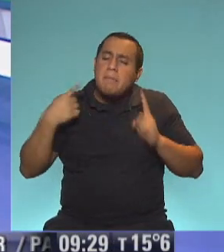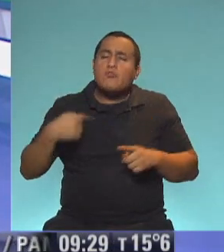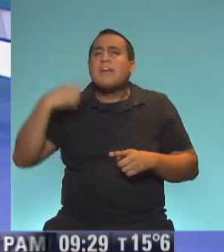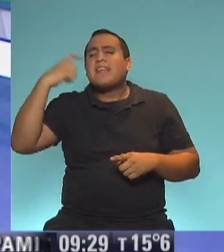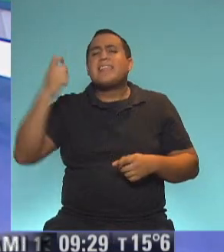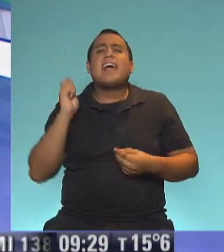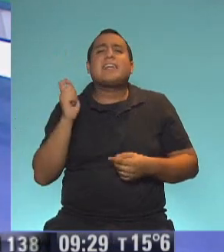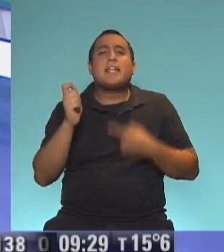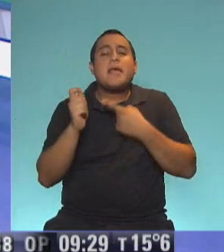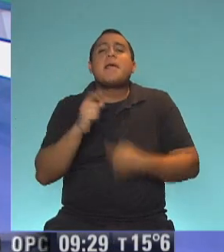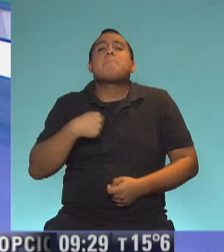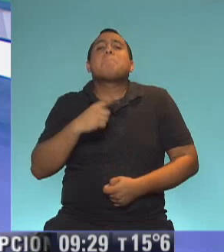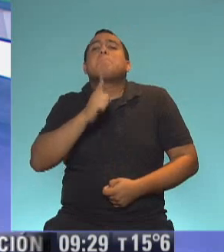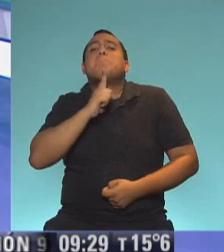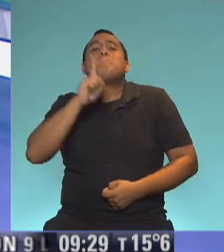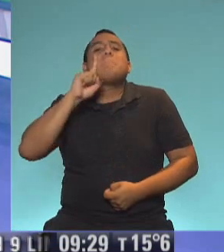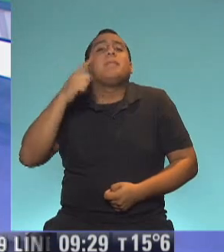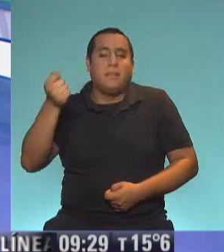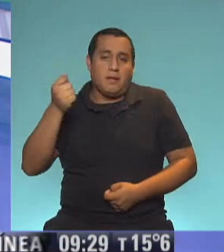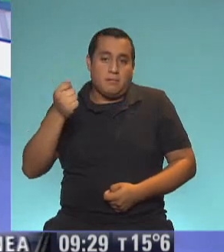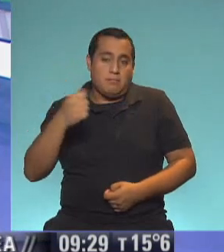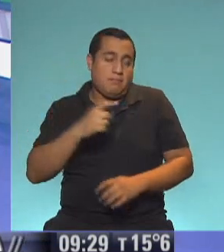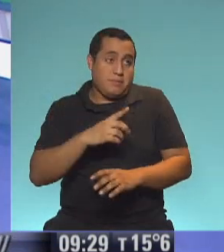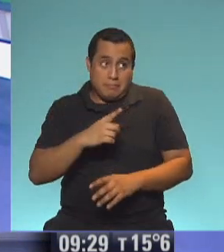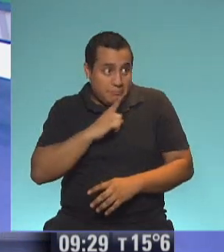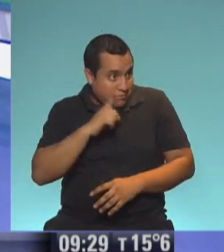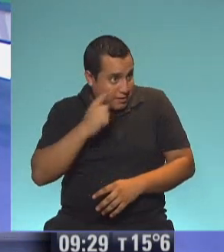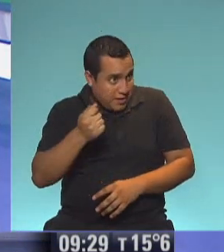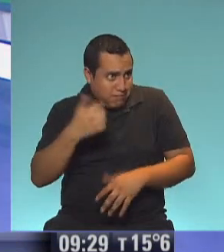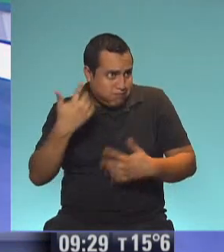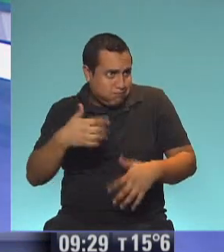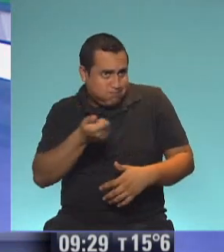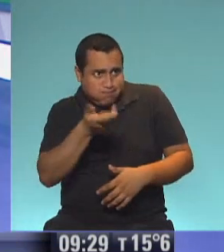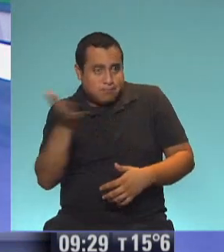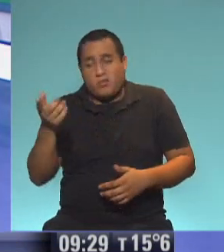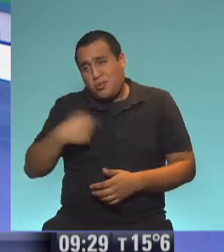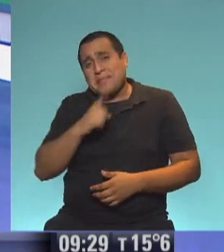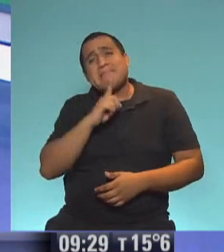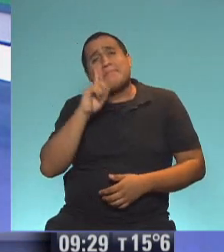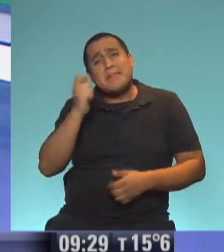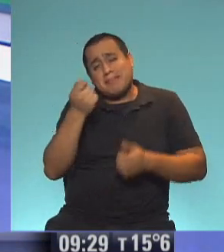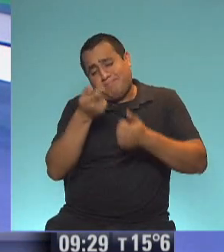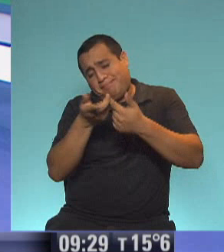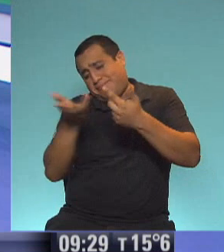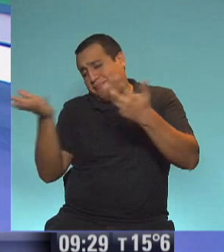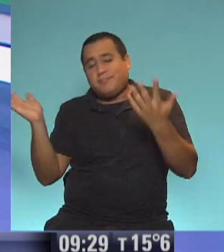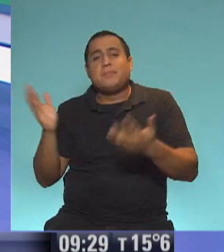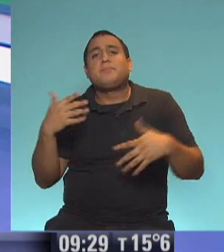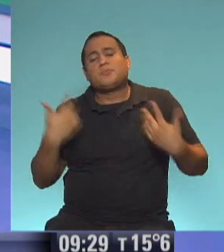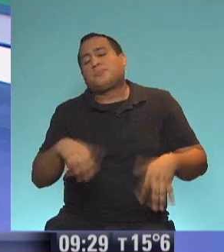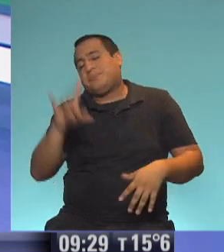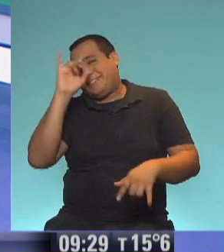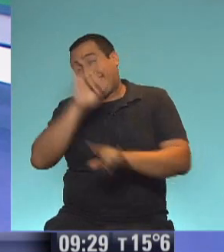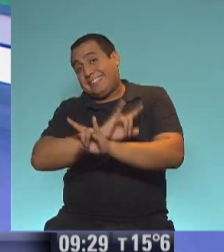¿A quién? A mi tía. ¿Otra tía? Tengo como... ¿Cuántas tías? ¿Sabes la cantidad de tías que tengo, Mechi? Tengo un montón de tías y son unos